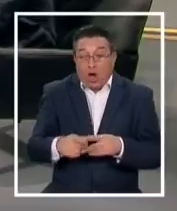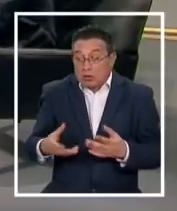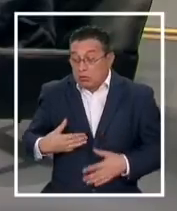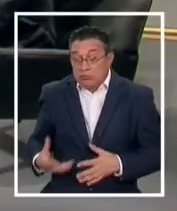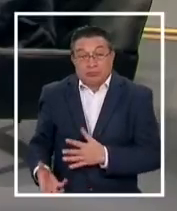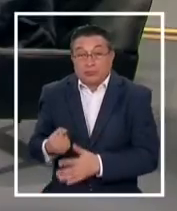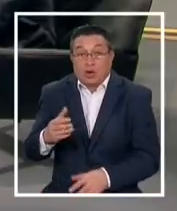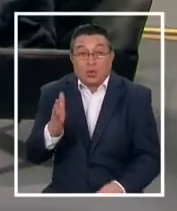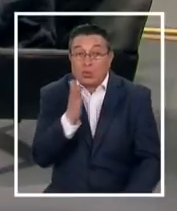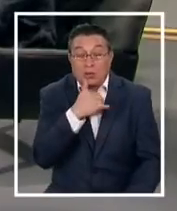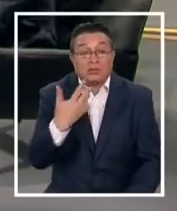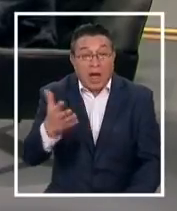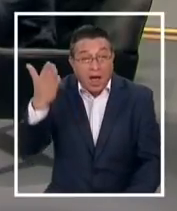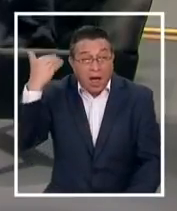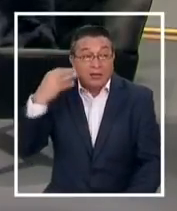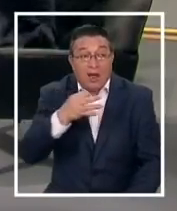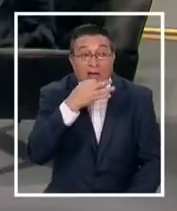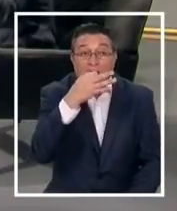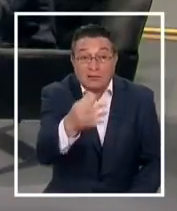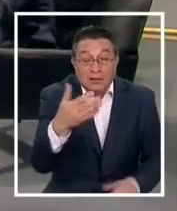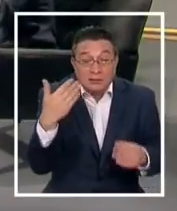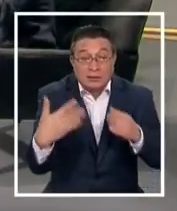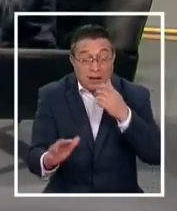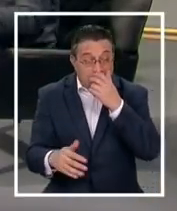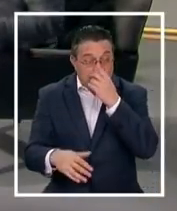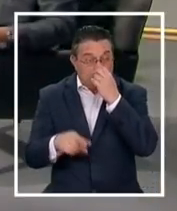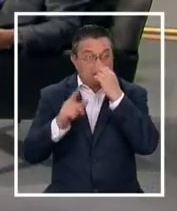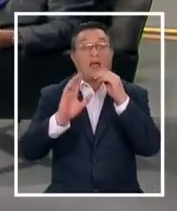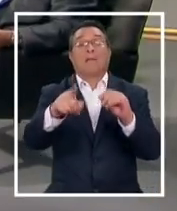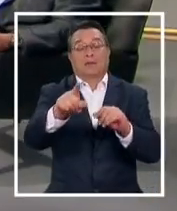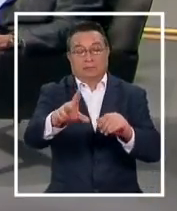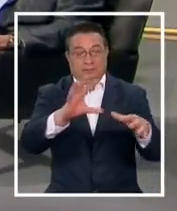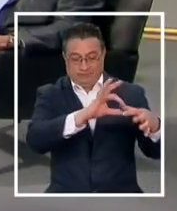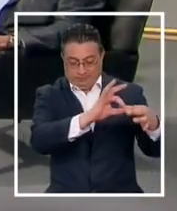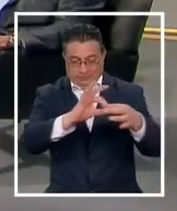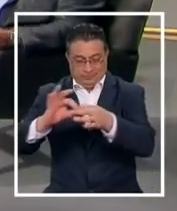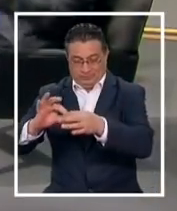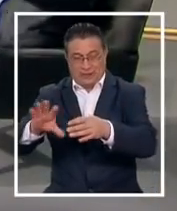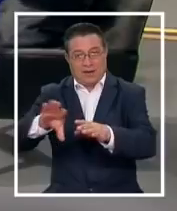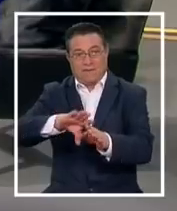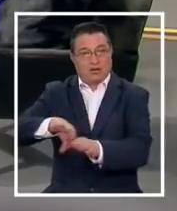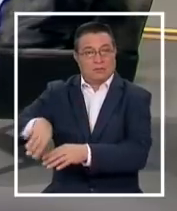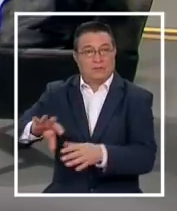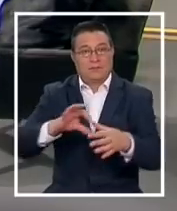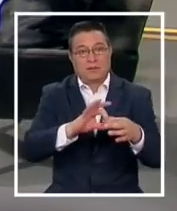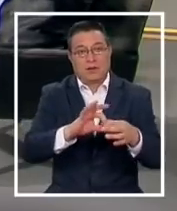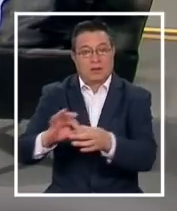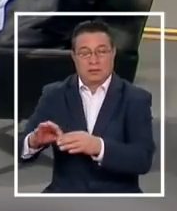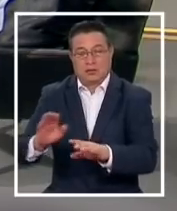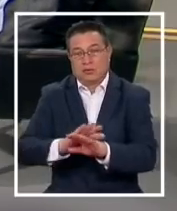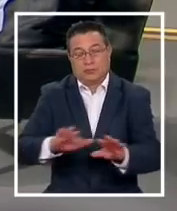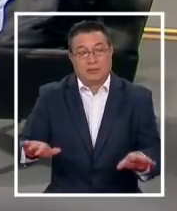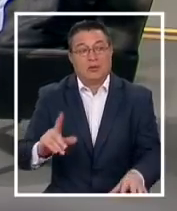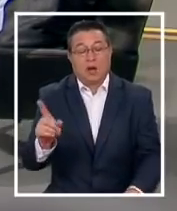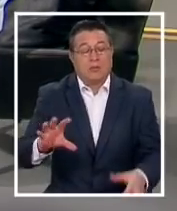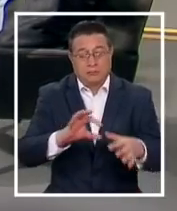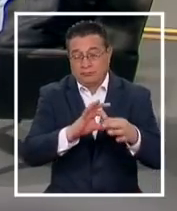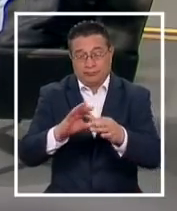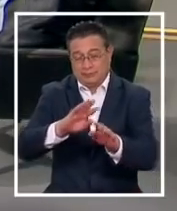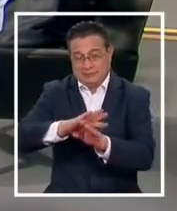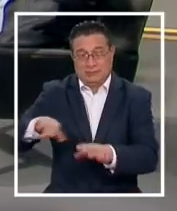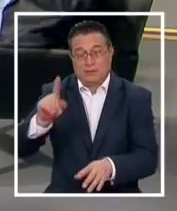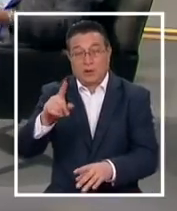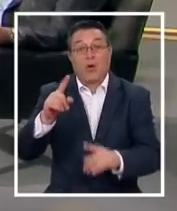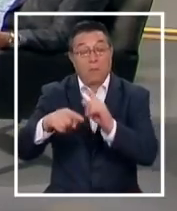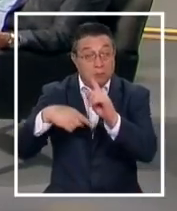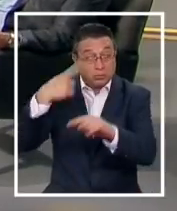15 días atrás. Pero, Pancho, pero déjame cerrar nomás. Saca el contexto. ¿Eh? Saca el contexto. No, si saco el contexto, no. Pero sácalo. Y pone